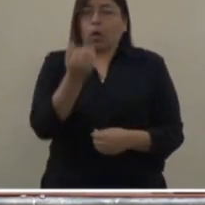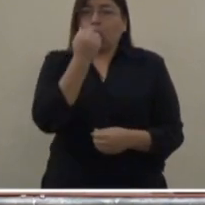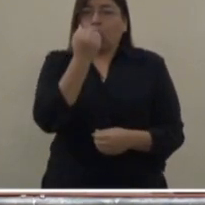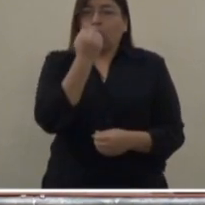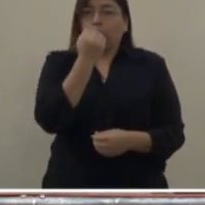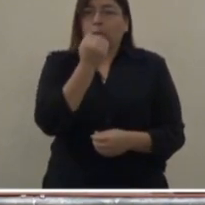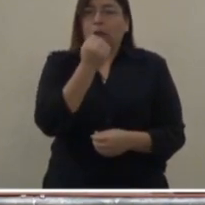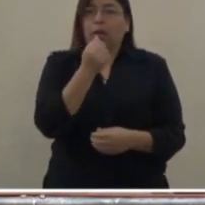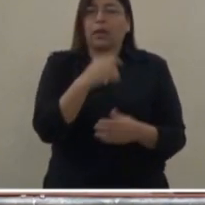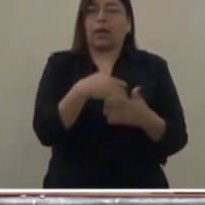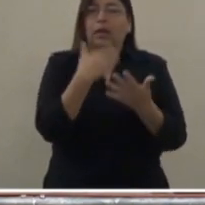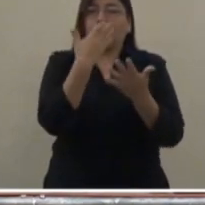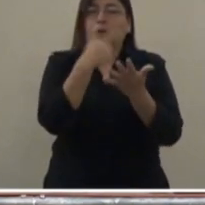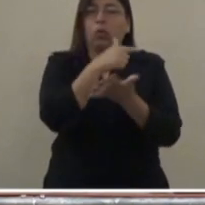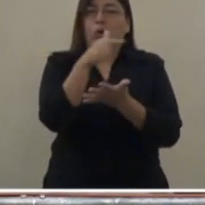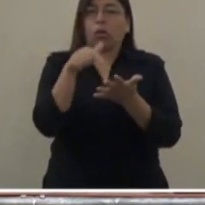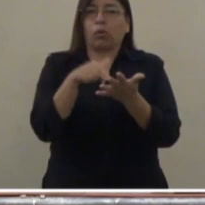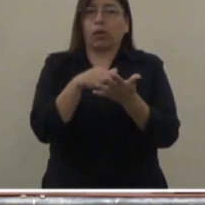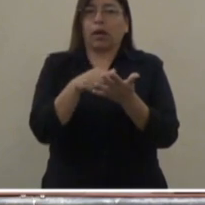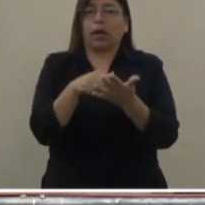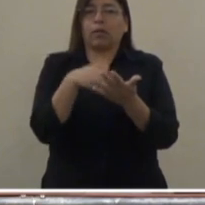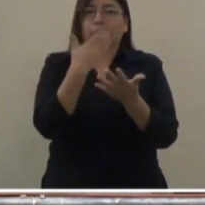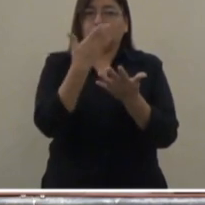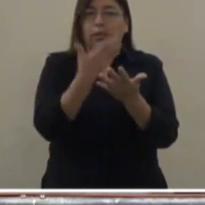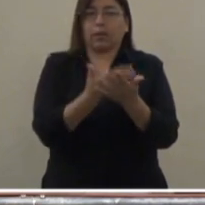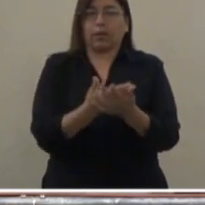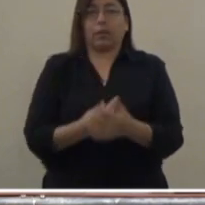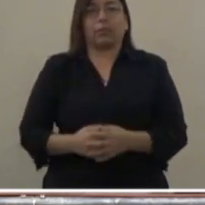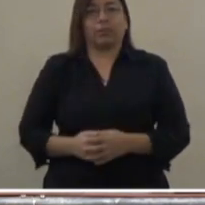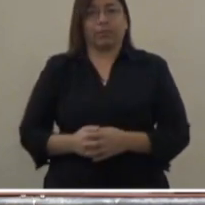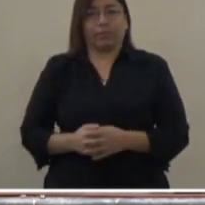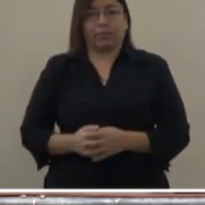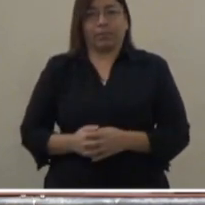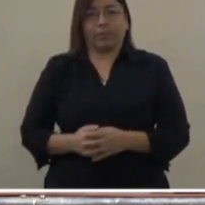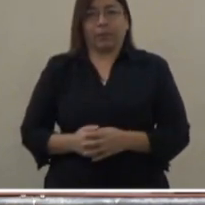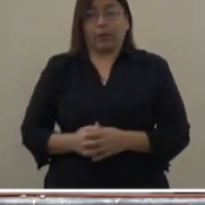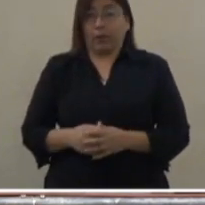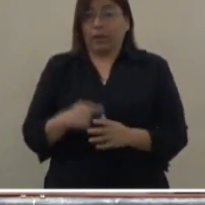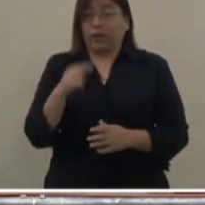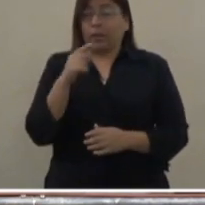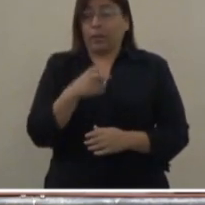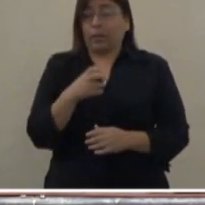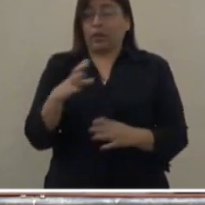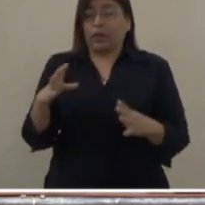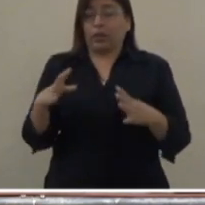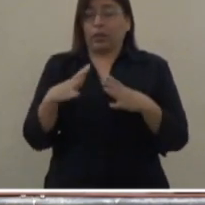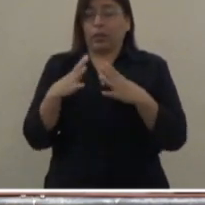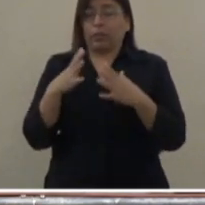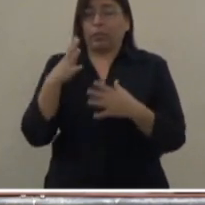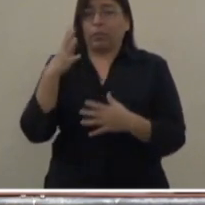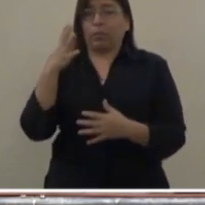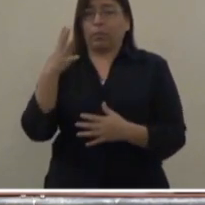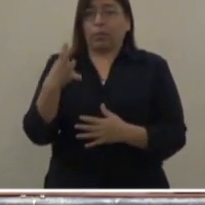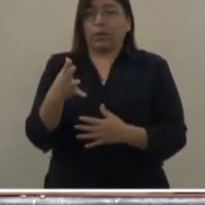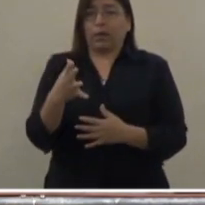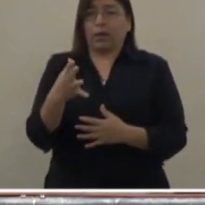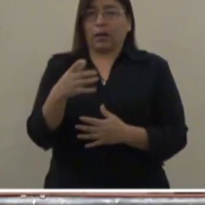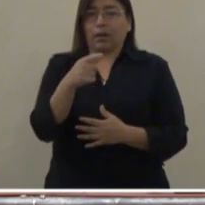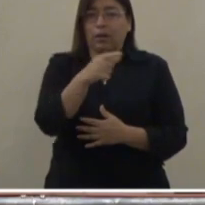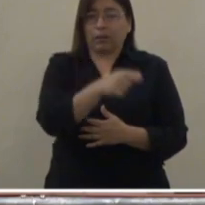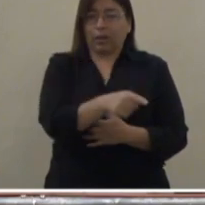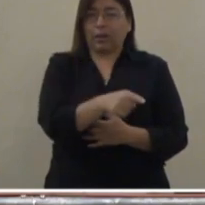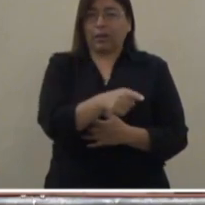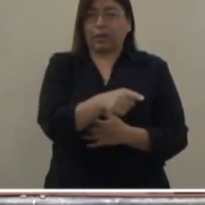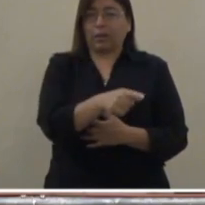Fíjense qué maravilla, qué milagro, que un indigente que